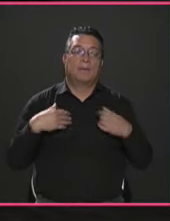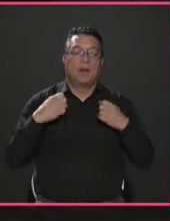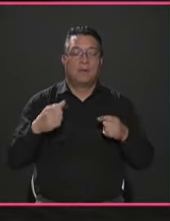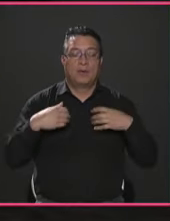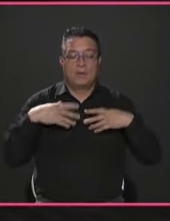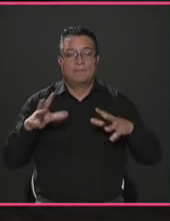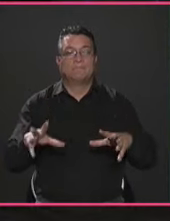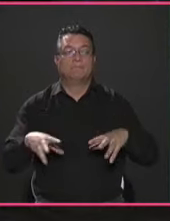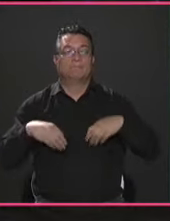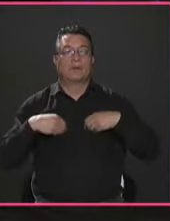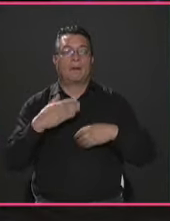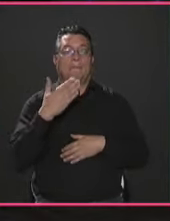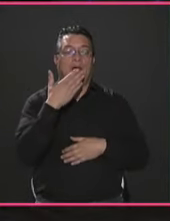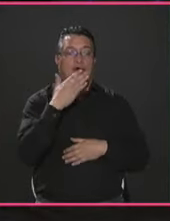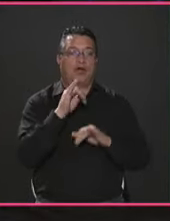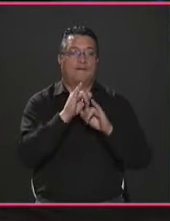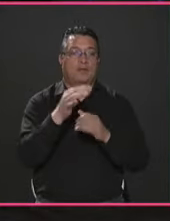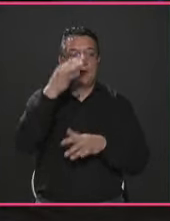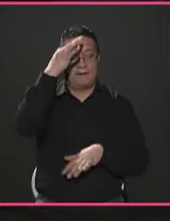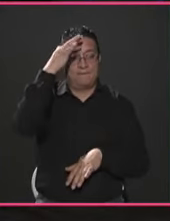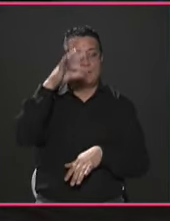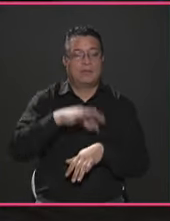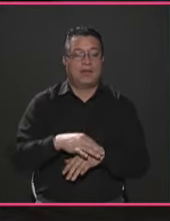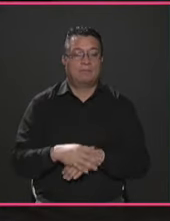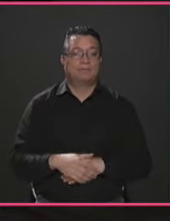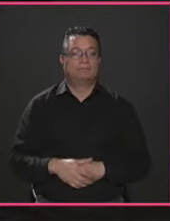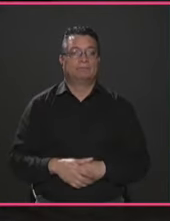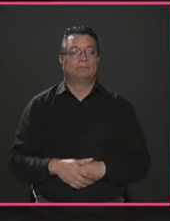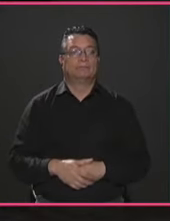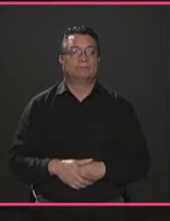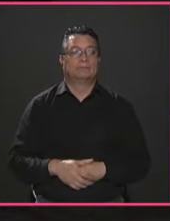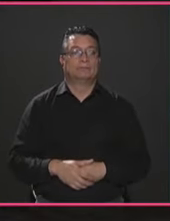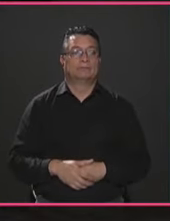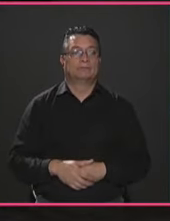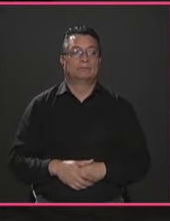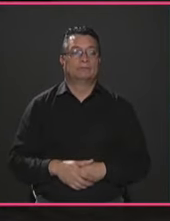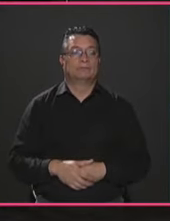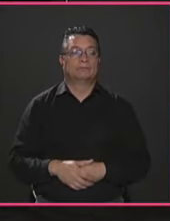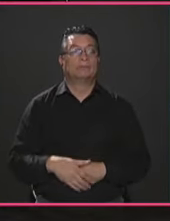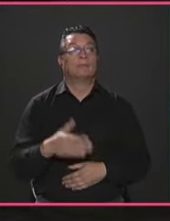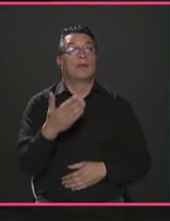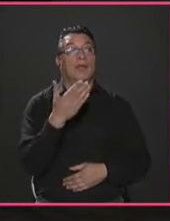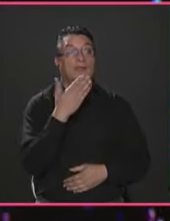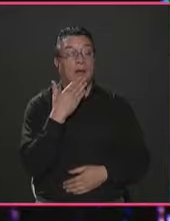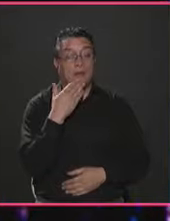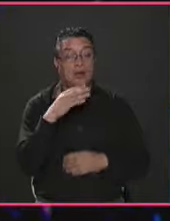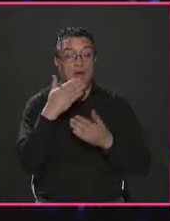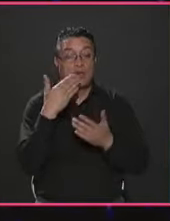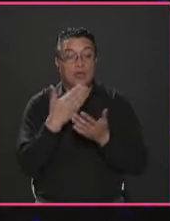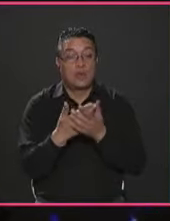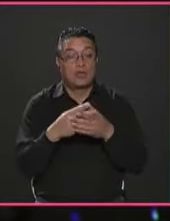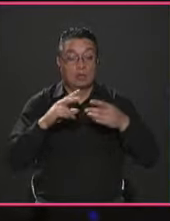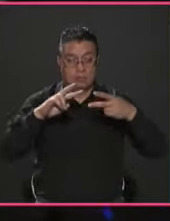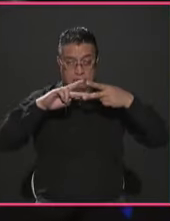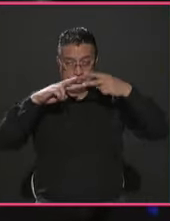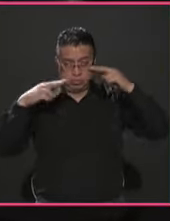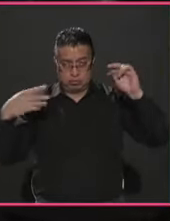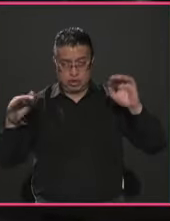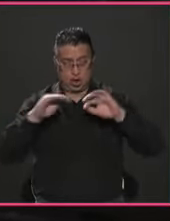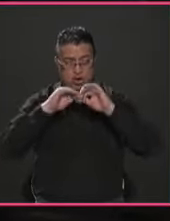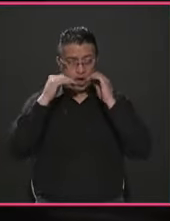abordar de mejor forma esta enfermedad también cuando secuenci genomas